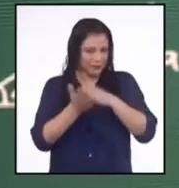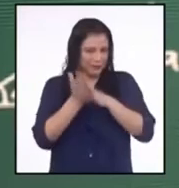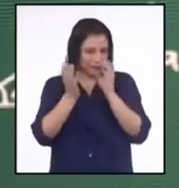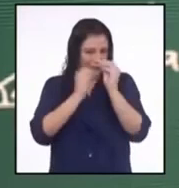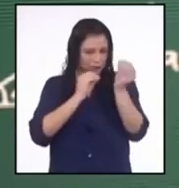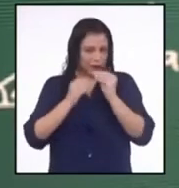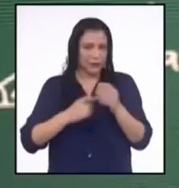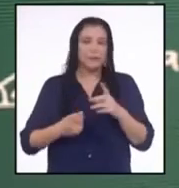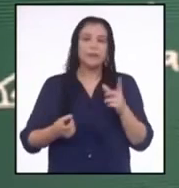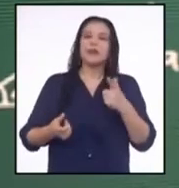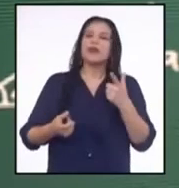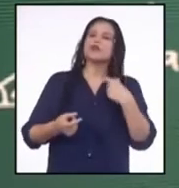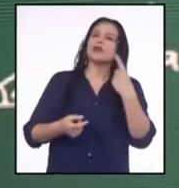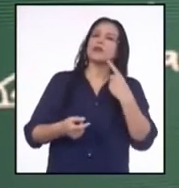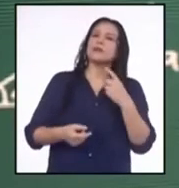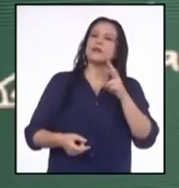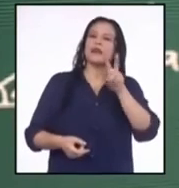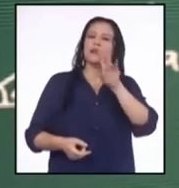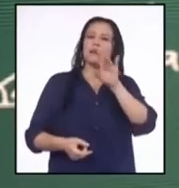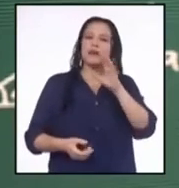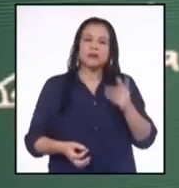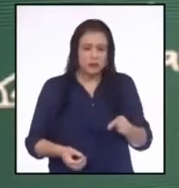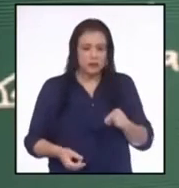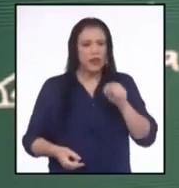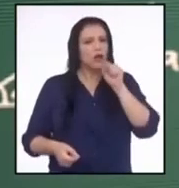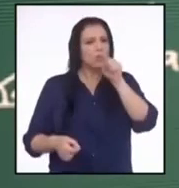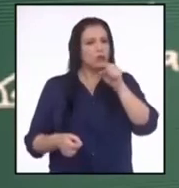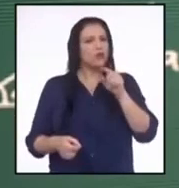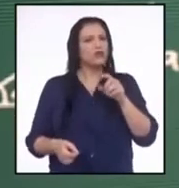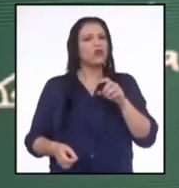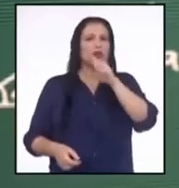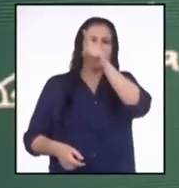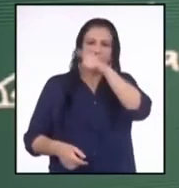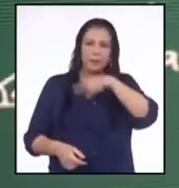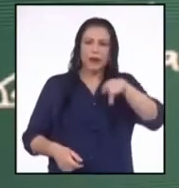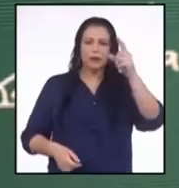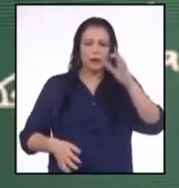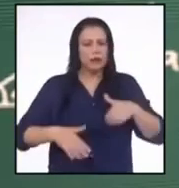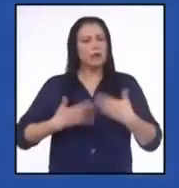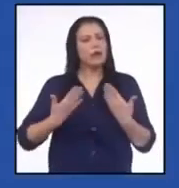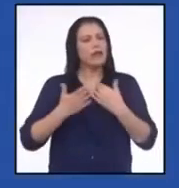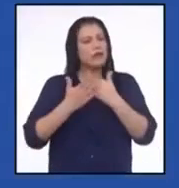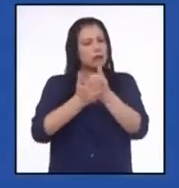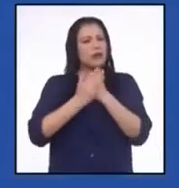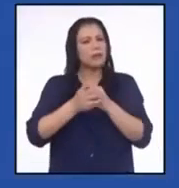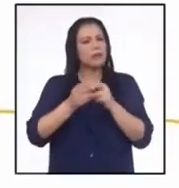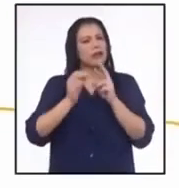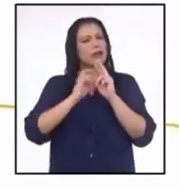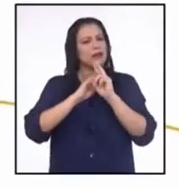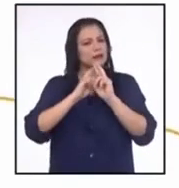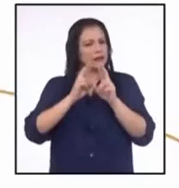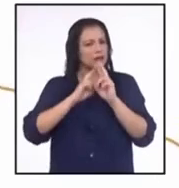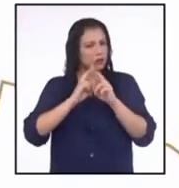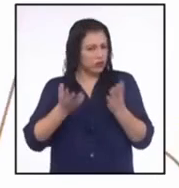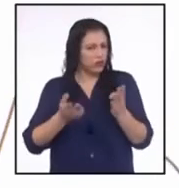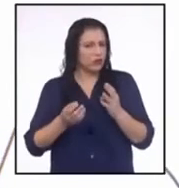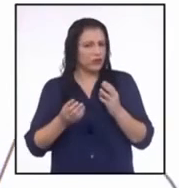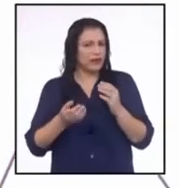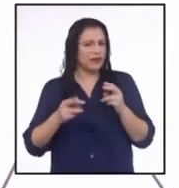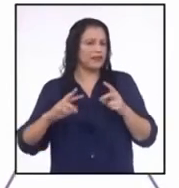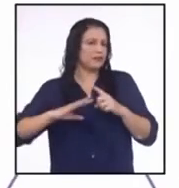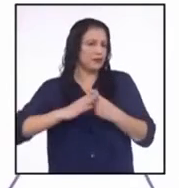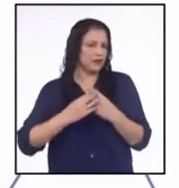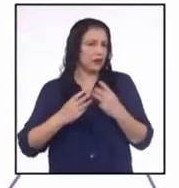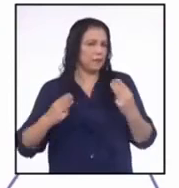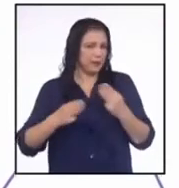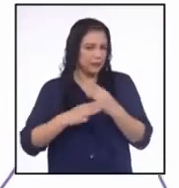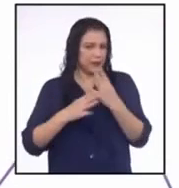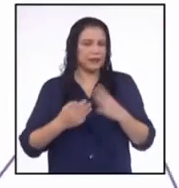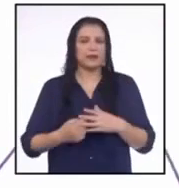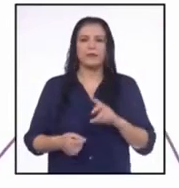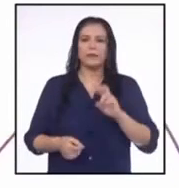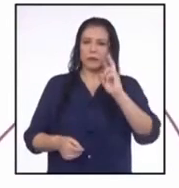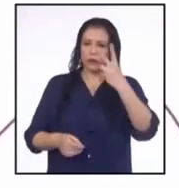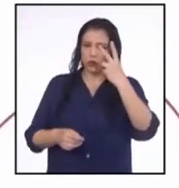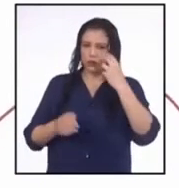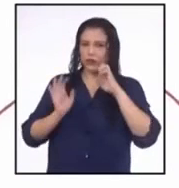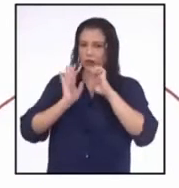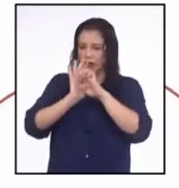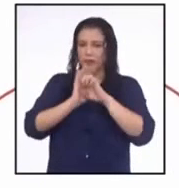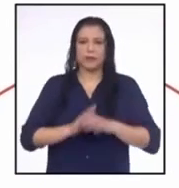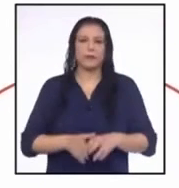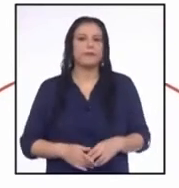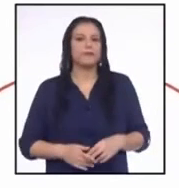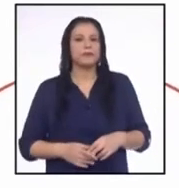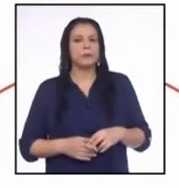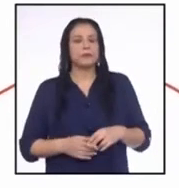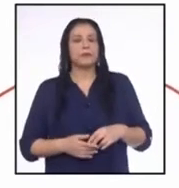del vértice, considerar un punto en la parábola nos ayuda para resolver la situación. Veamos la situación 2.